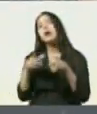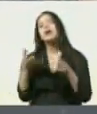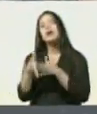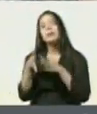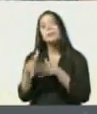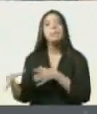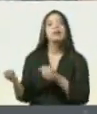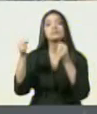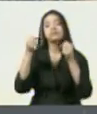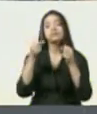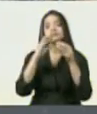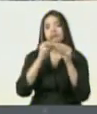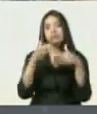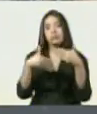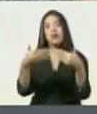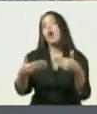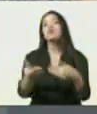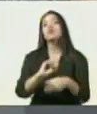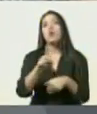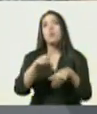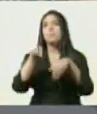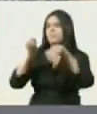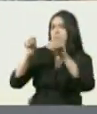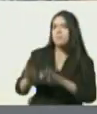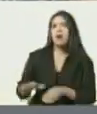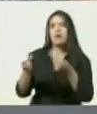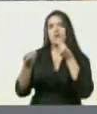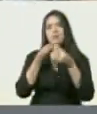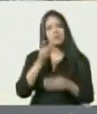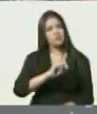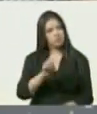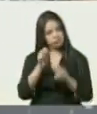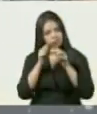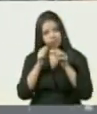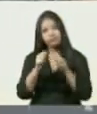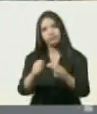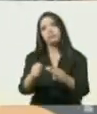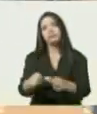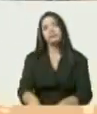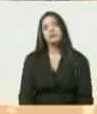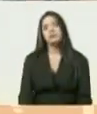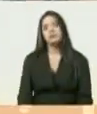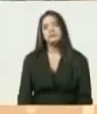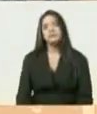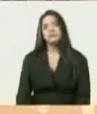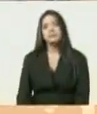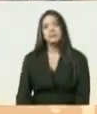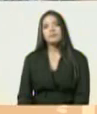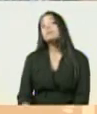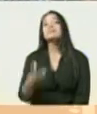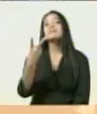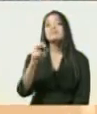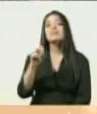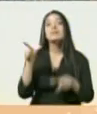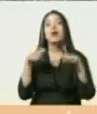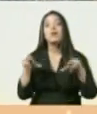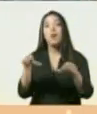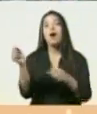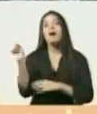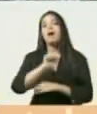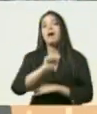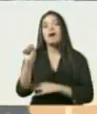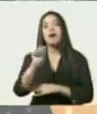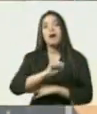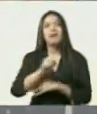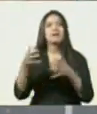su recuperación. No vamos a parar la distribución de alimentos. Te comentaba anteriormente, bueno, 30 instalaciones, vehículos,